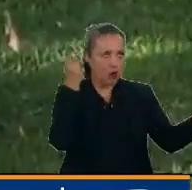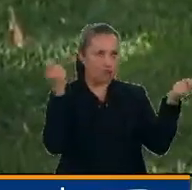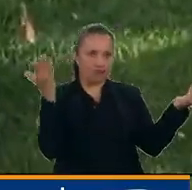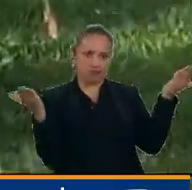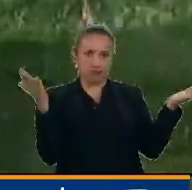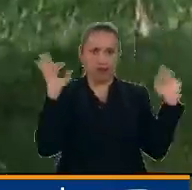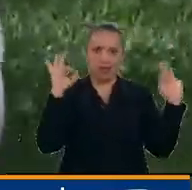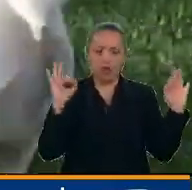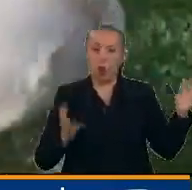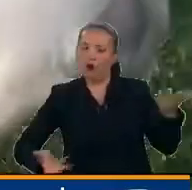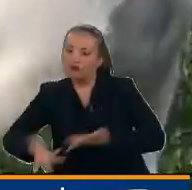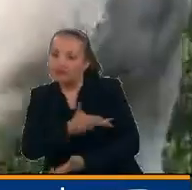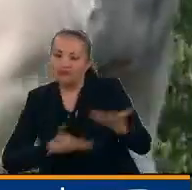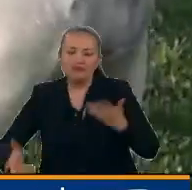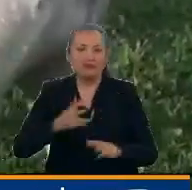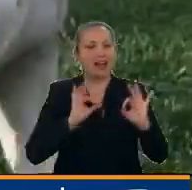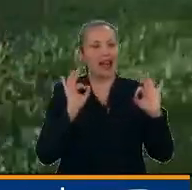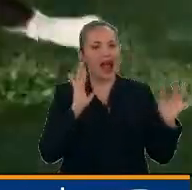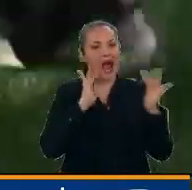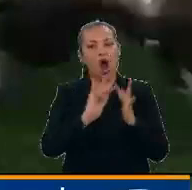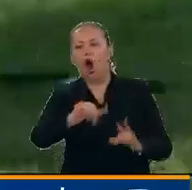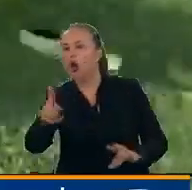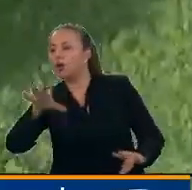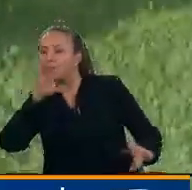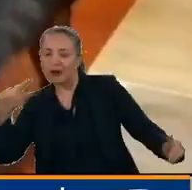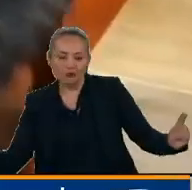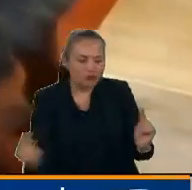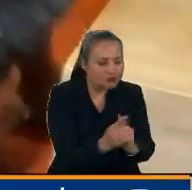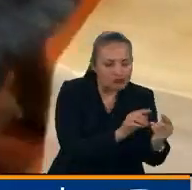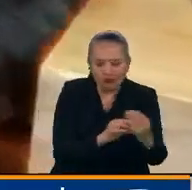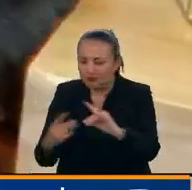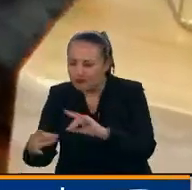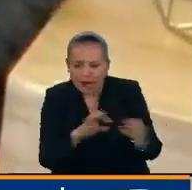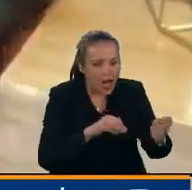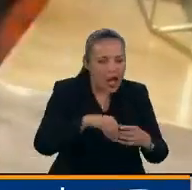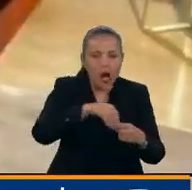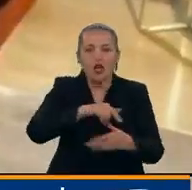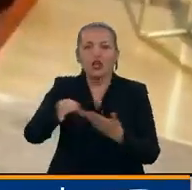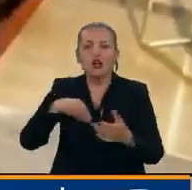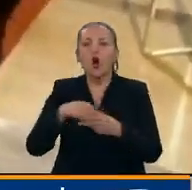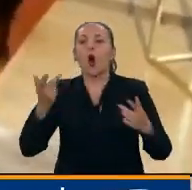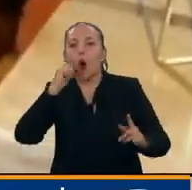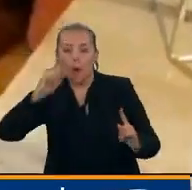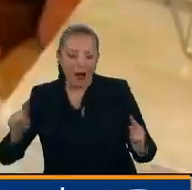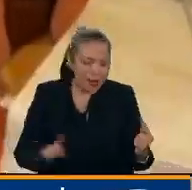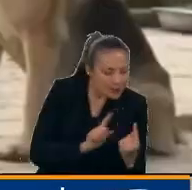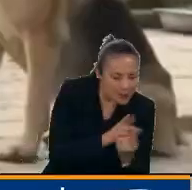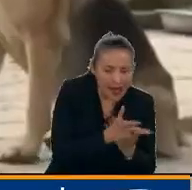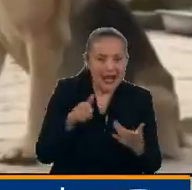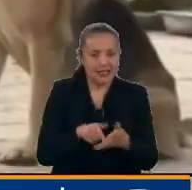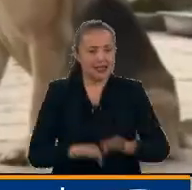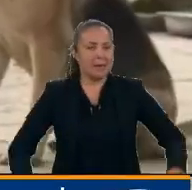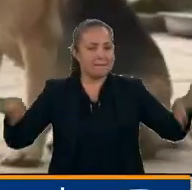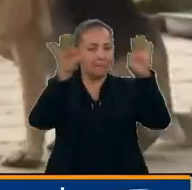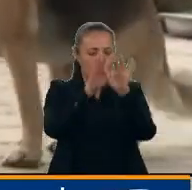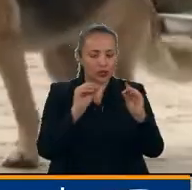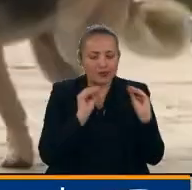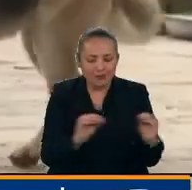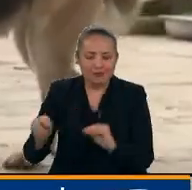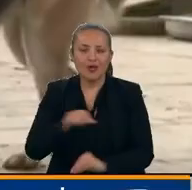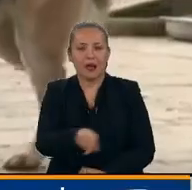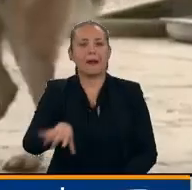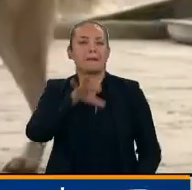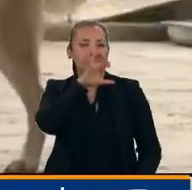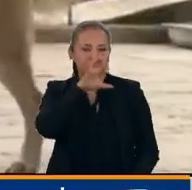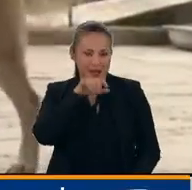tengan interacciones exitosas con otros perros y humanos. Esa es realmente la importancia del entrenamiento en estos seres de